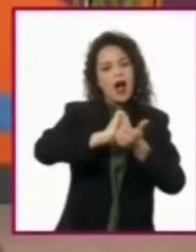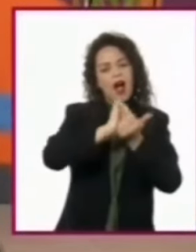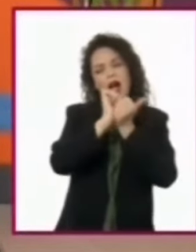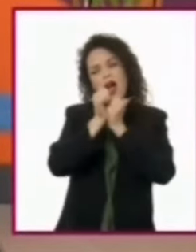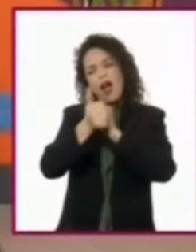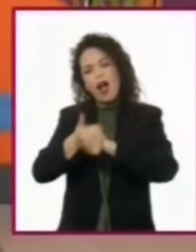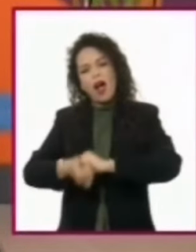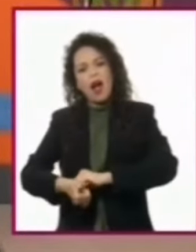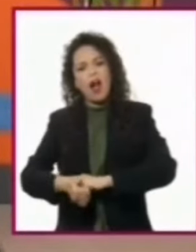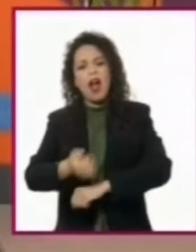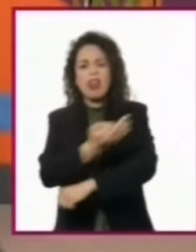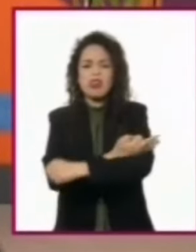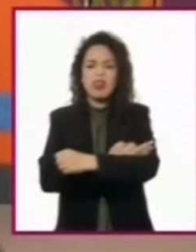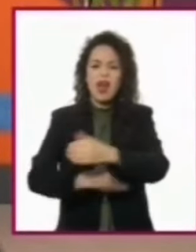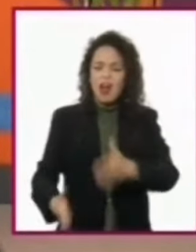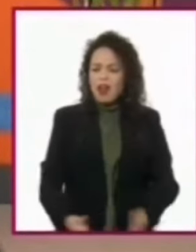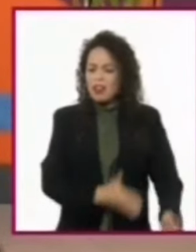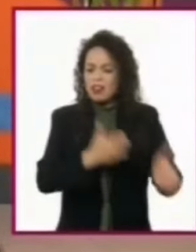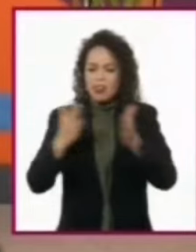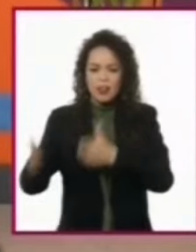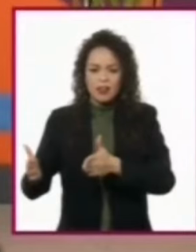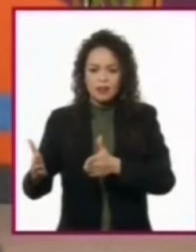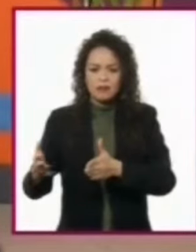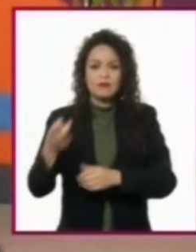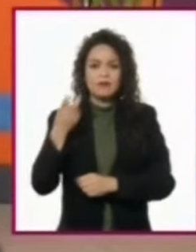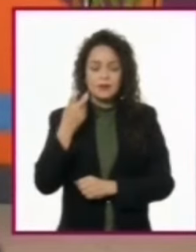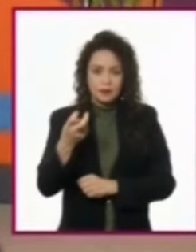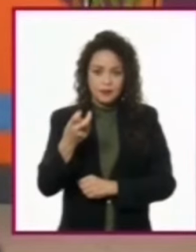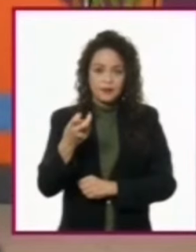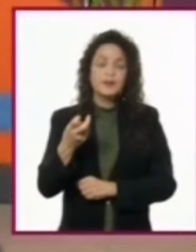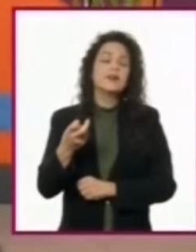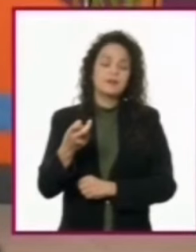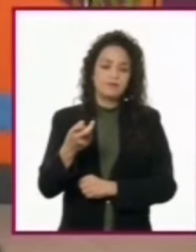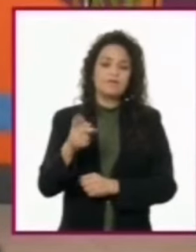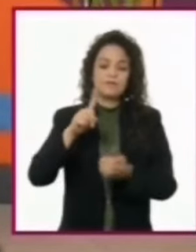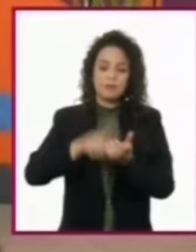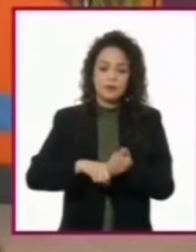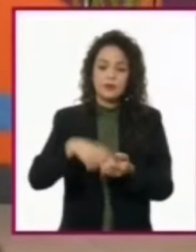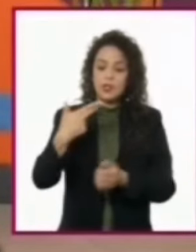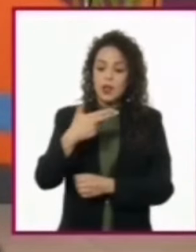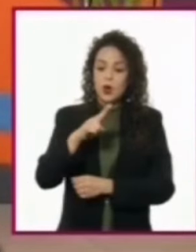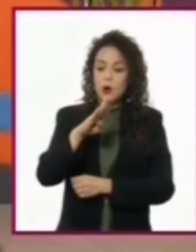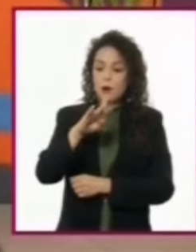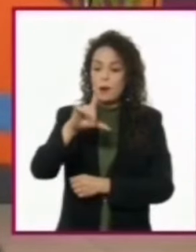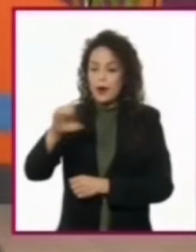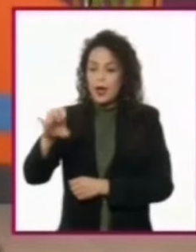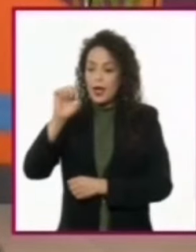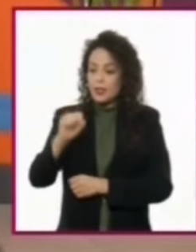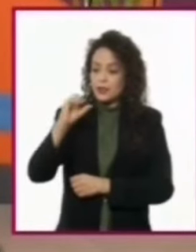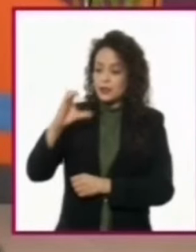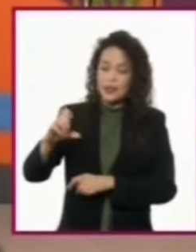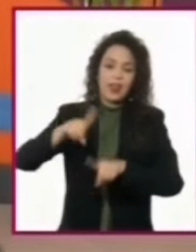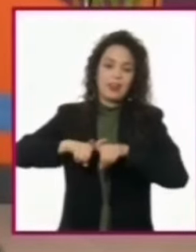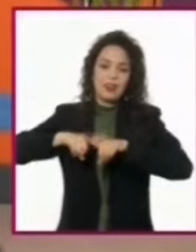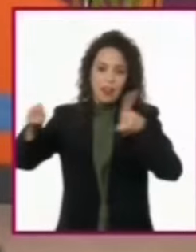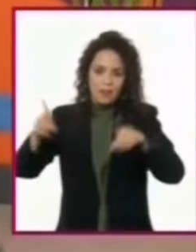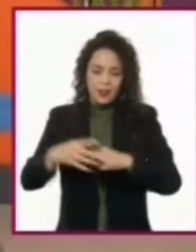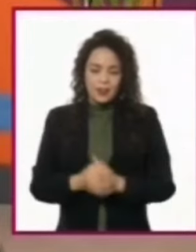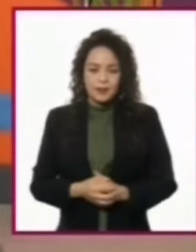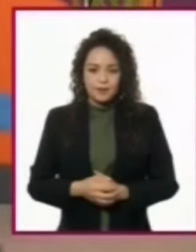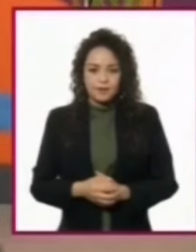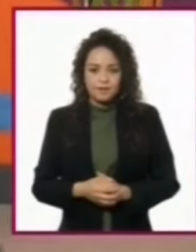de las mismas, que se encuentra más allá de la clasificación de Hubble SC. En las galaxias